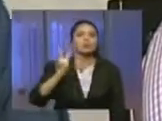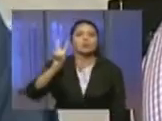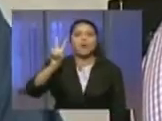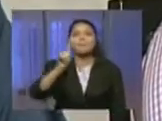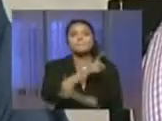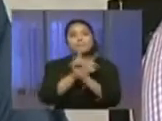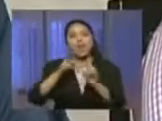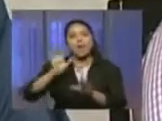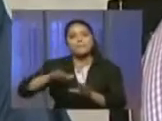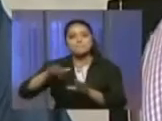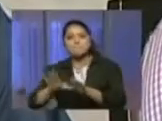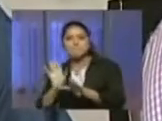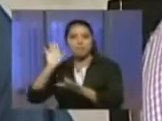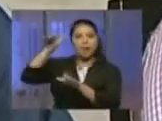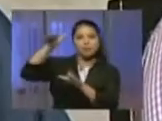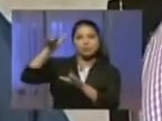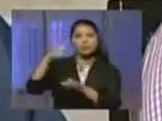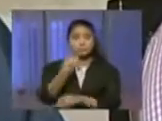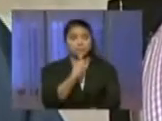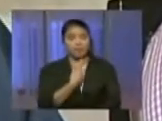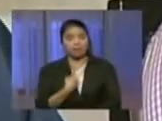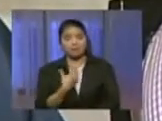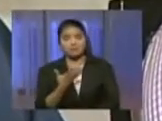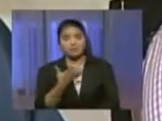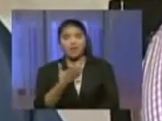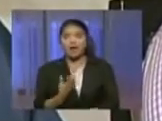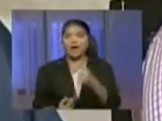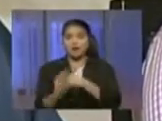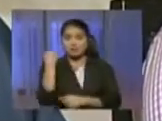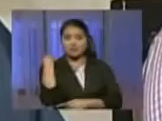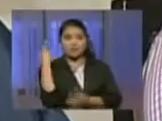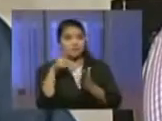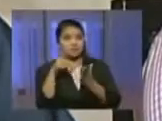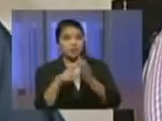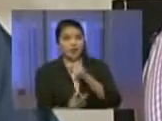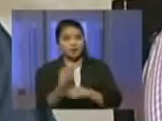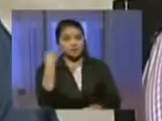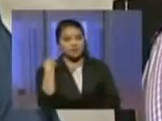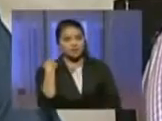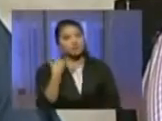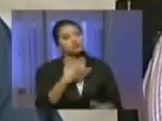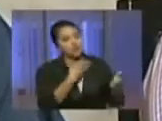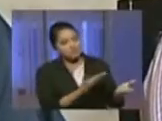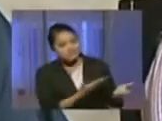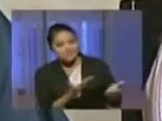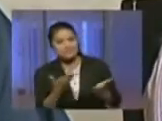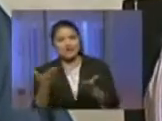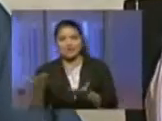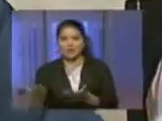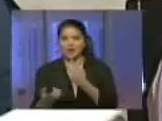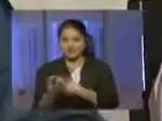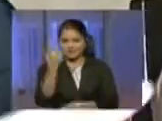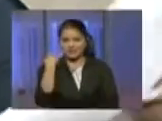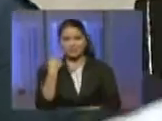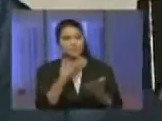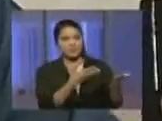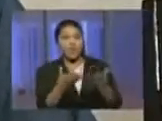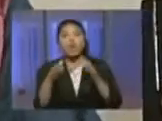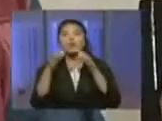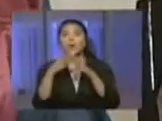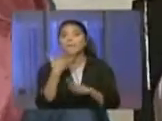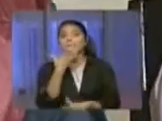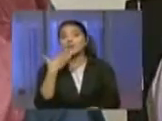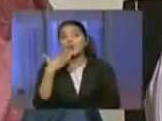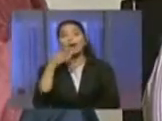boneto que usted está hablando el desempeño de ayer presidente nosotros fuimos invitados por el Dream Team el mejor equipo del mundo jugar en